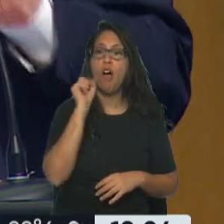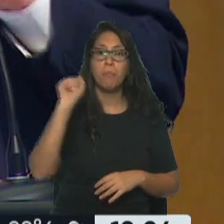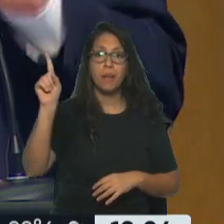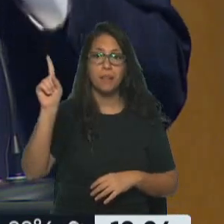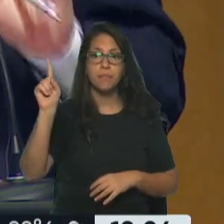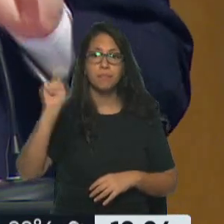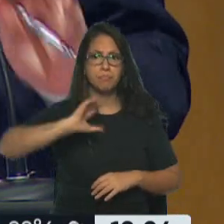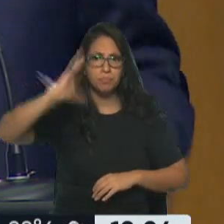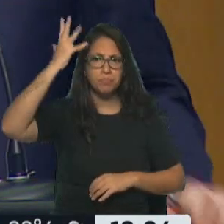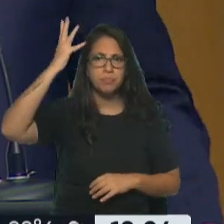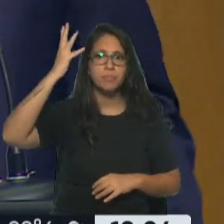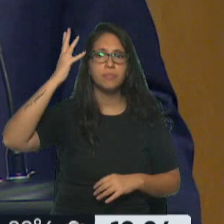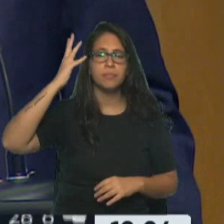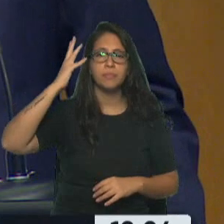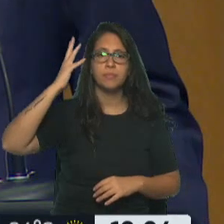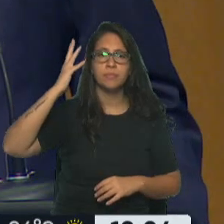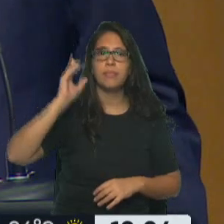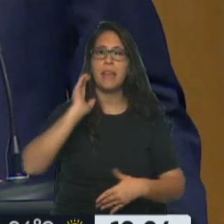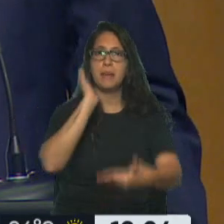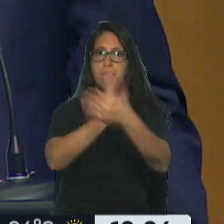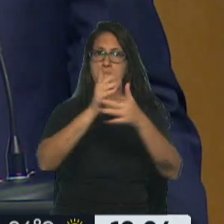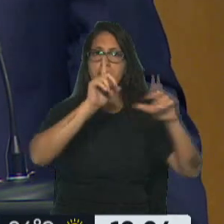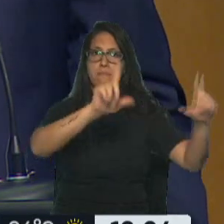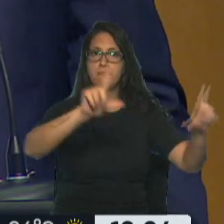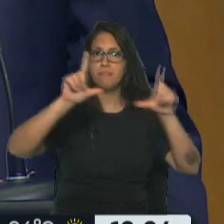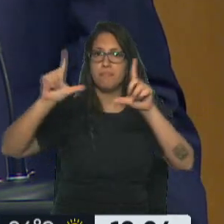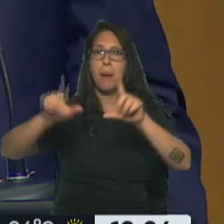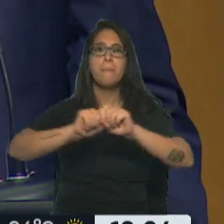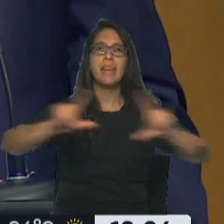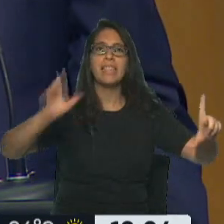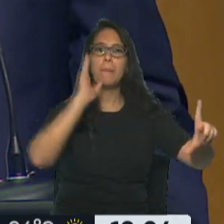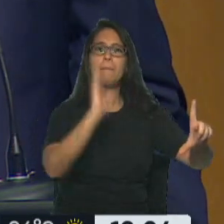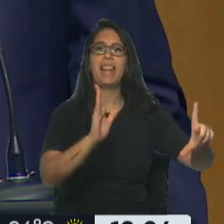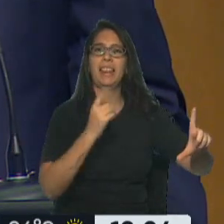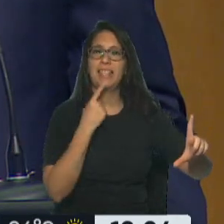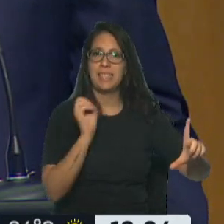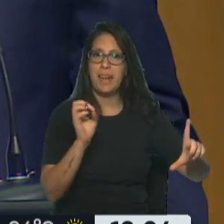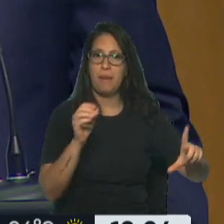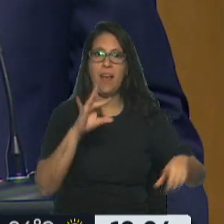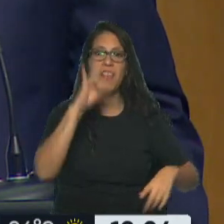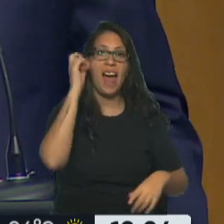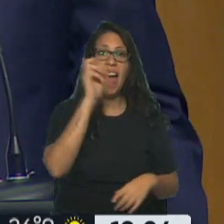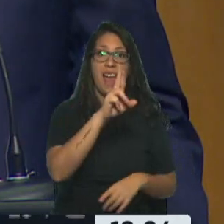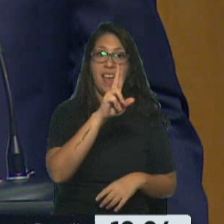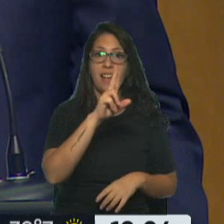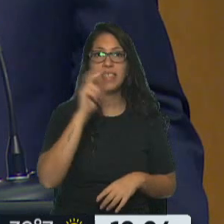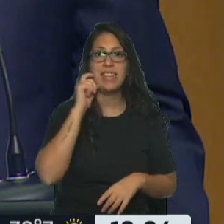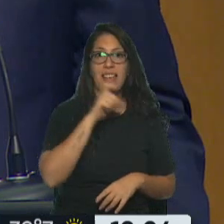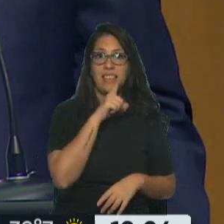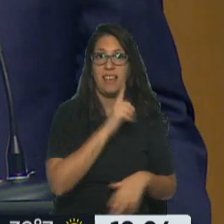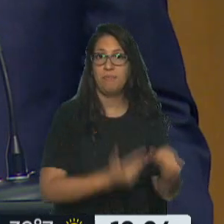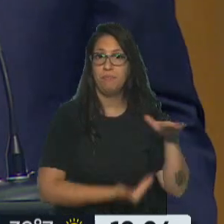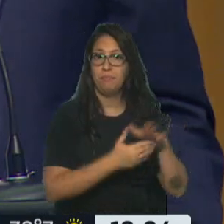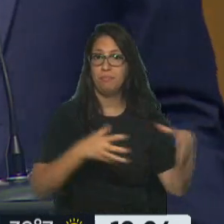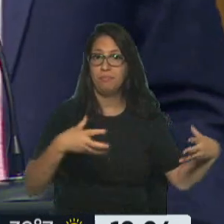enojó Ahí está pantalla partida se llama esto secretario general de cgt del